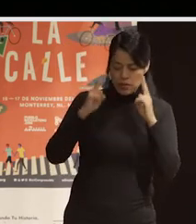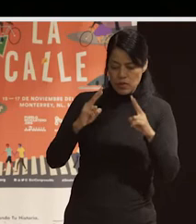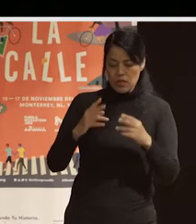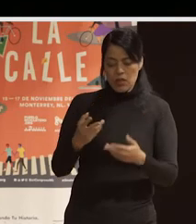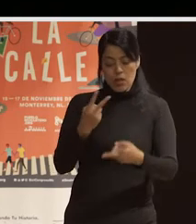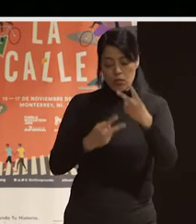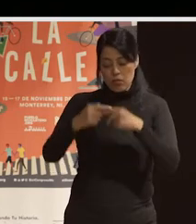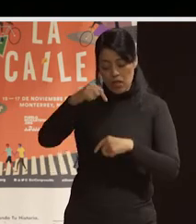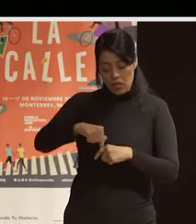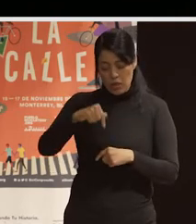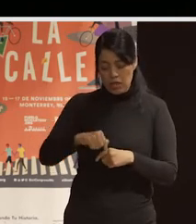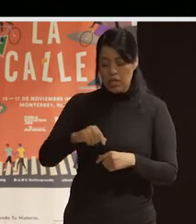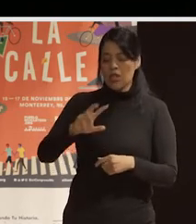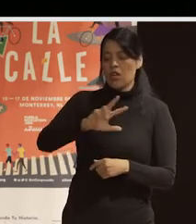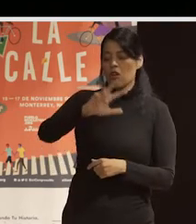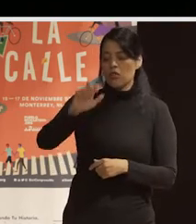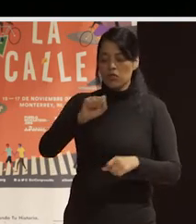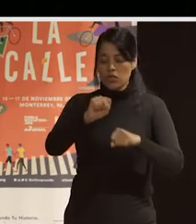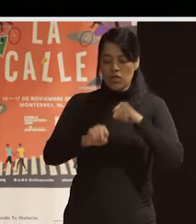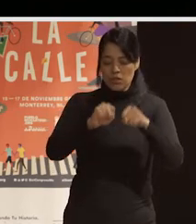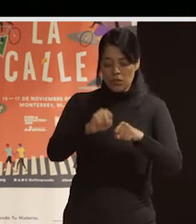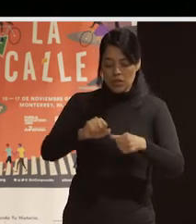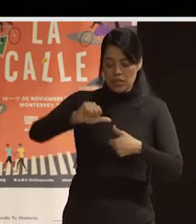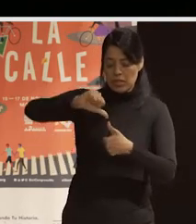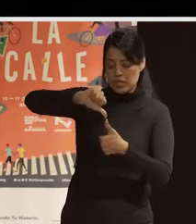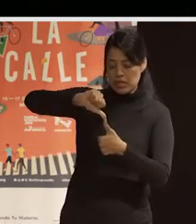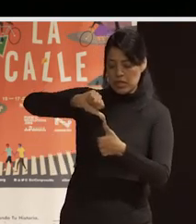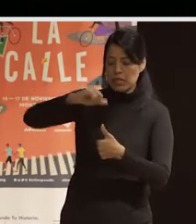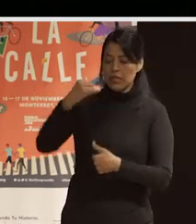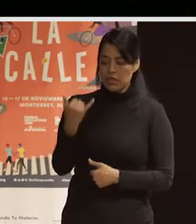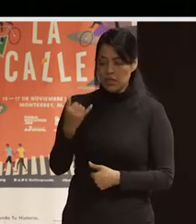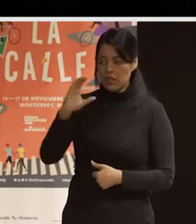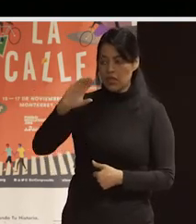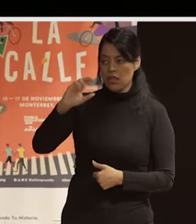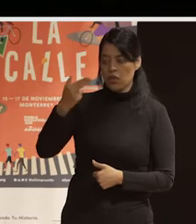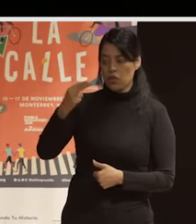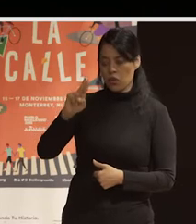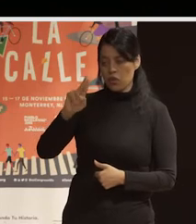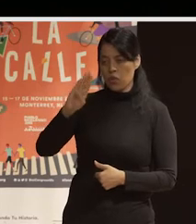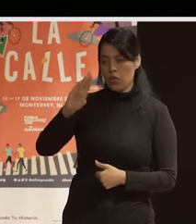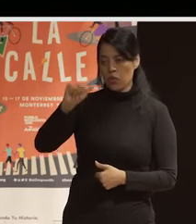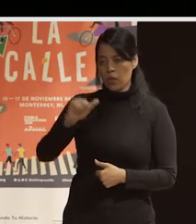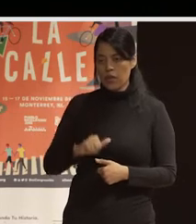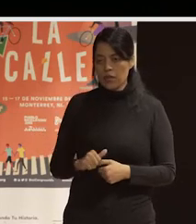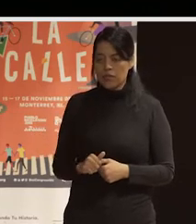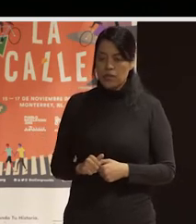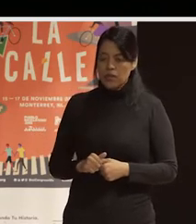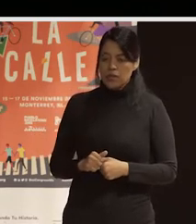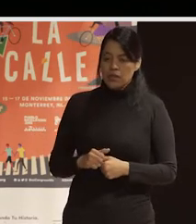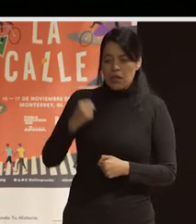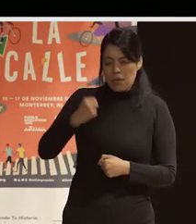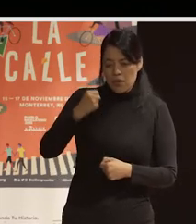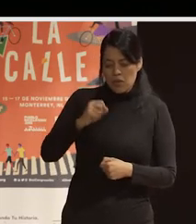bicicletas en méxico américa central cuba que en cuba fue pasando bicis a pastores por la paz ellos las